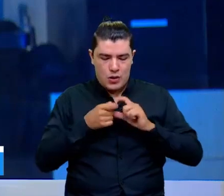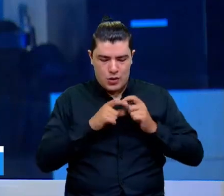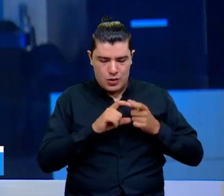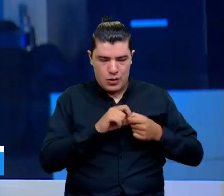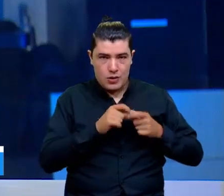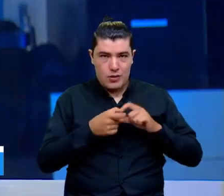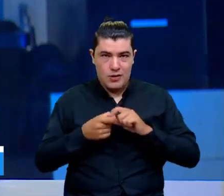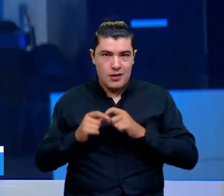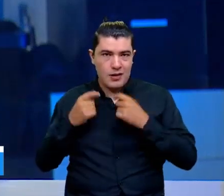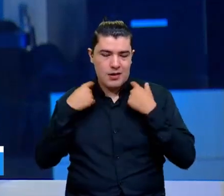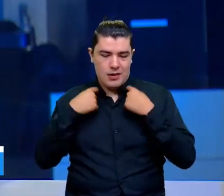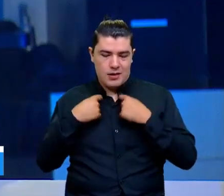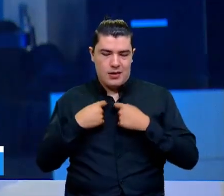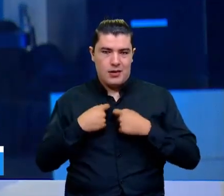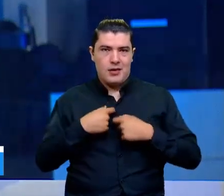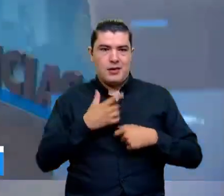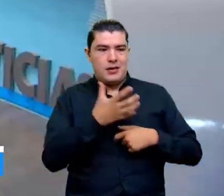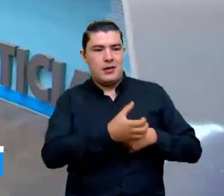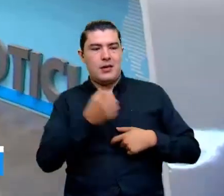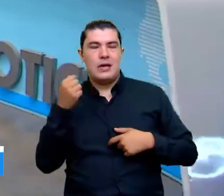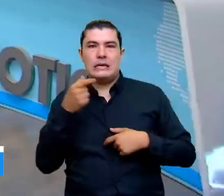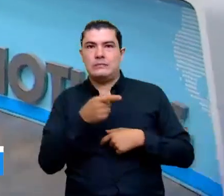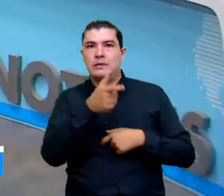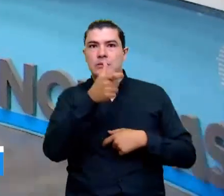las autoridades al respecto?